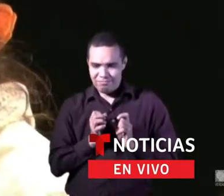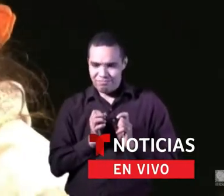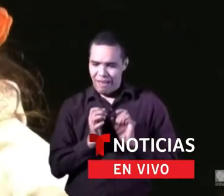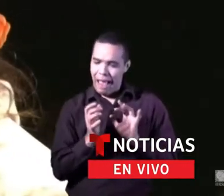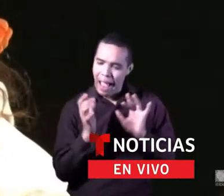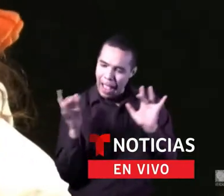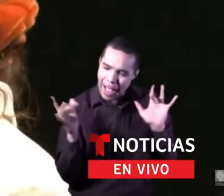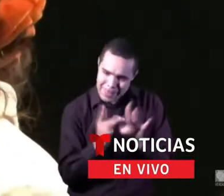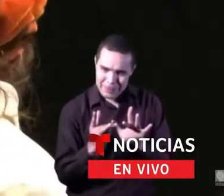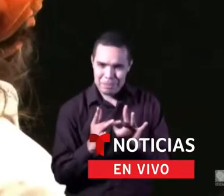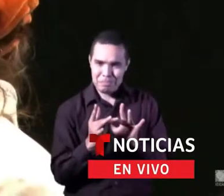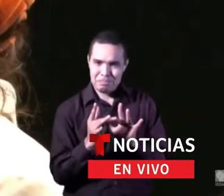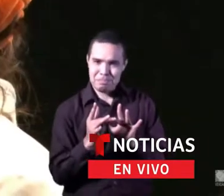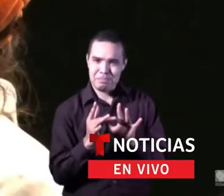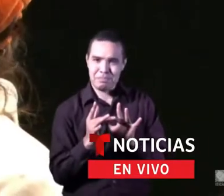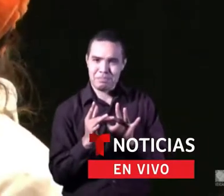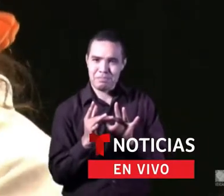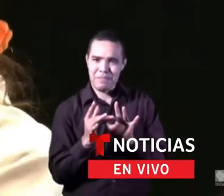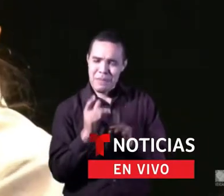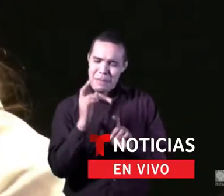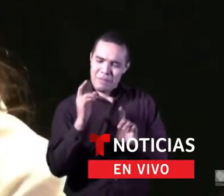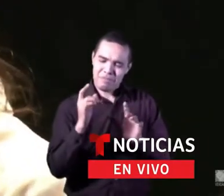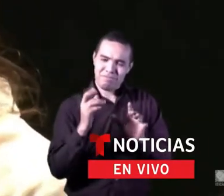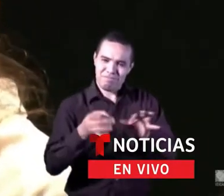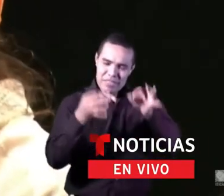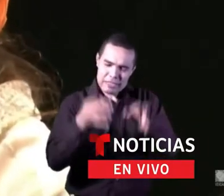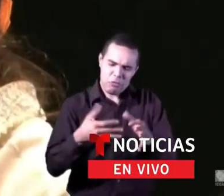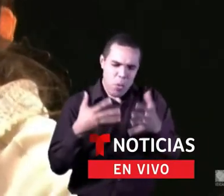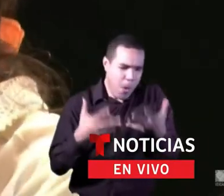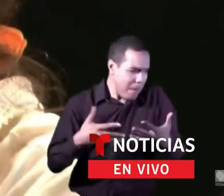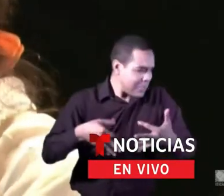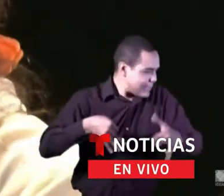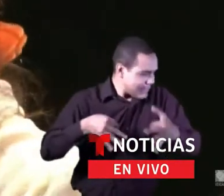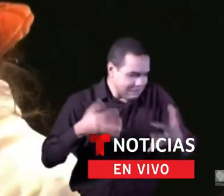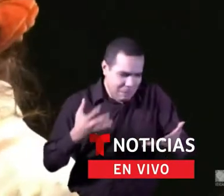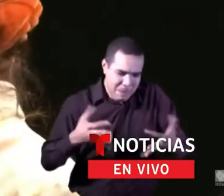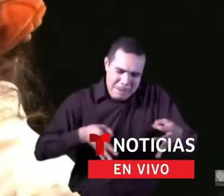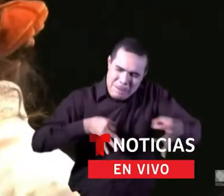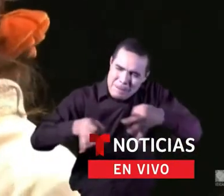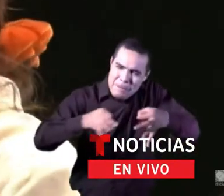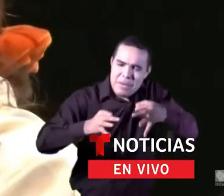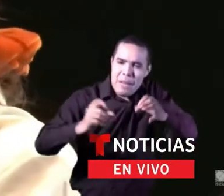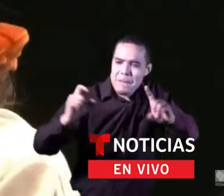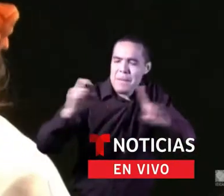para que el país de la imaginé